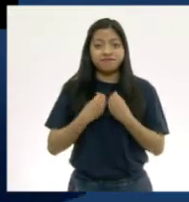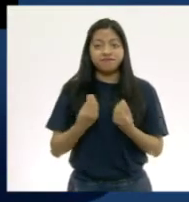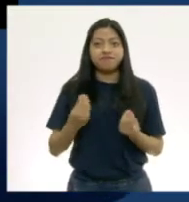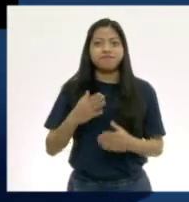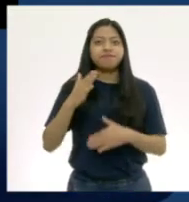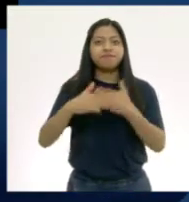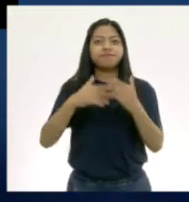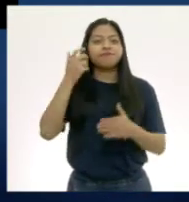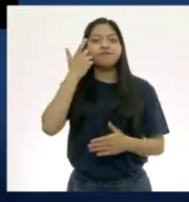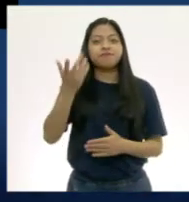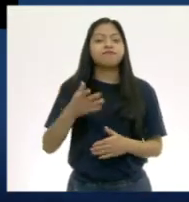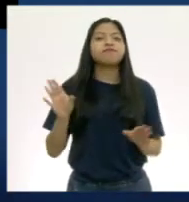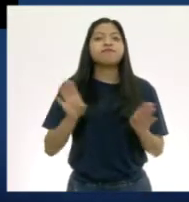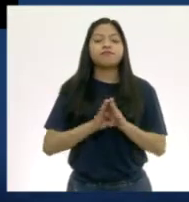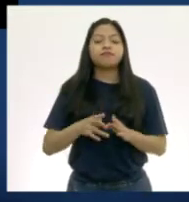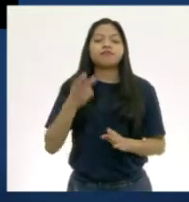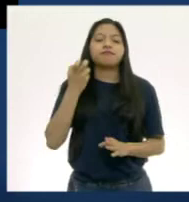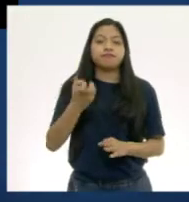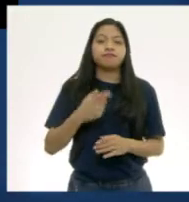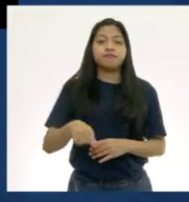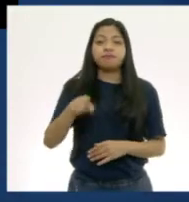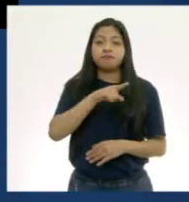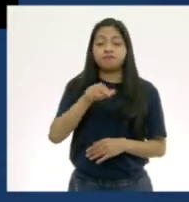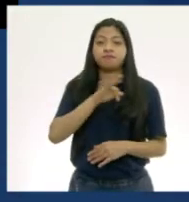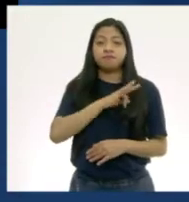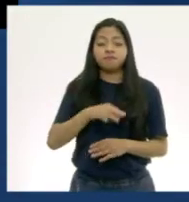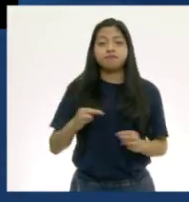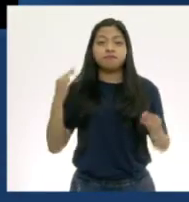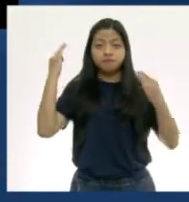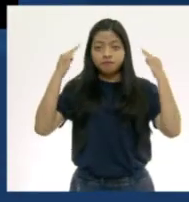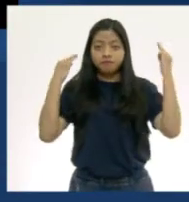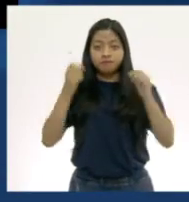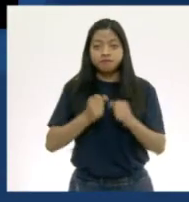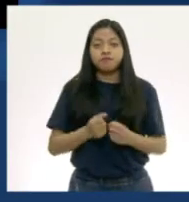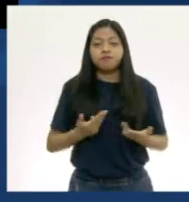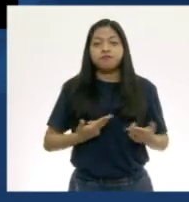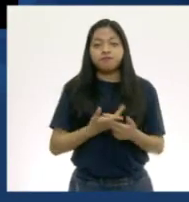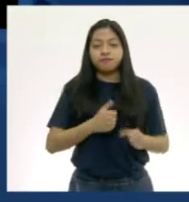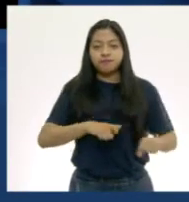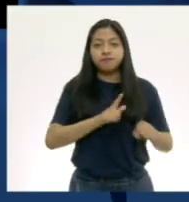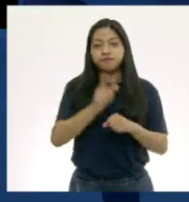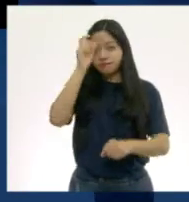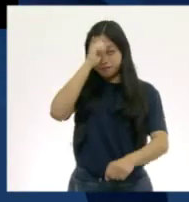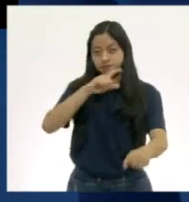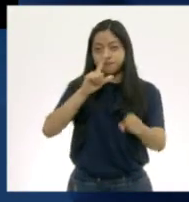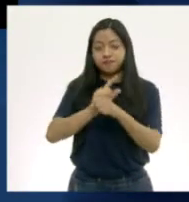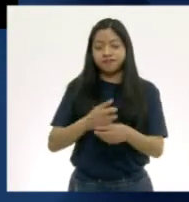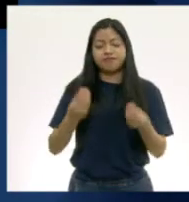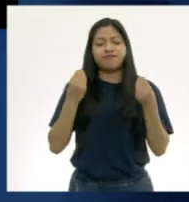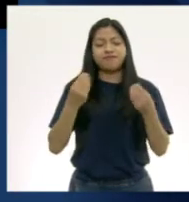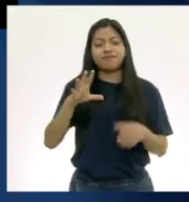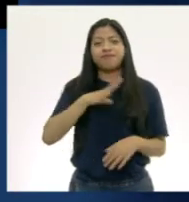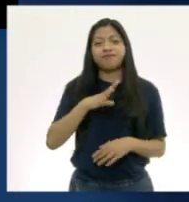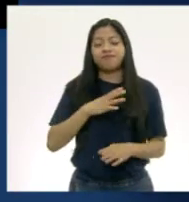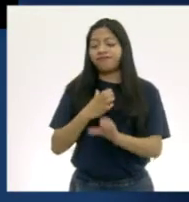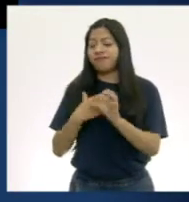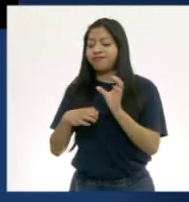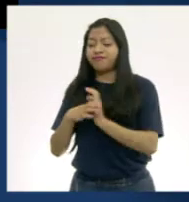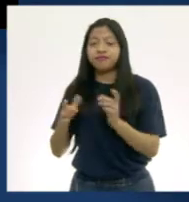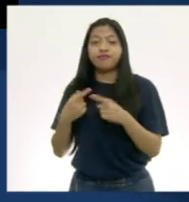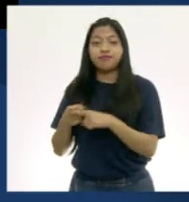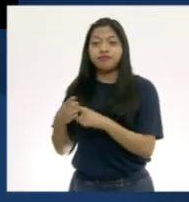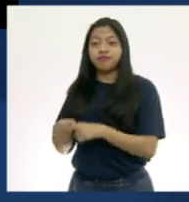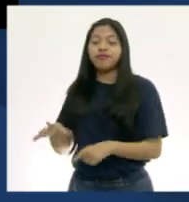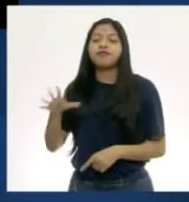más allá, ¿no? En ese sentido, pues pueden venir ustedes aquí al Museo Nacional de las Culturas, en donde tenemos muchísimas objetos, los cuales